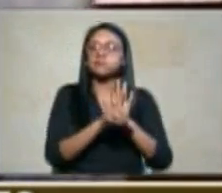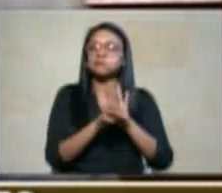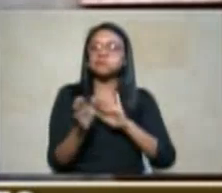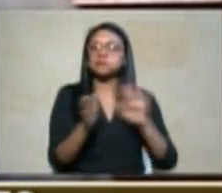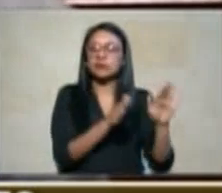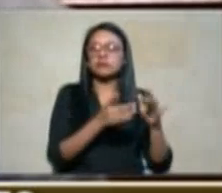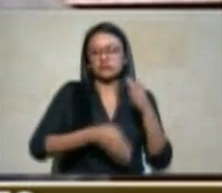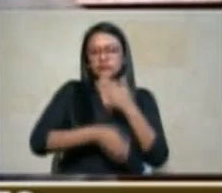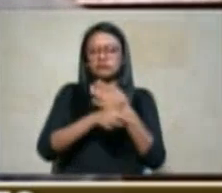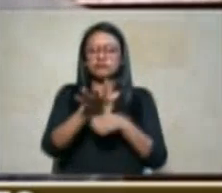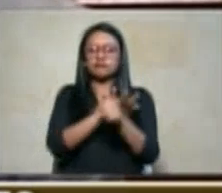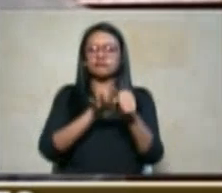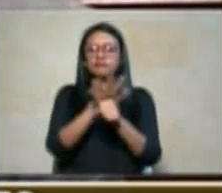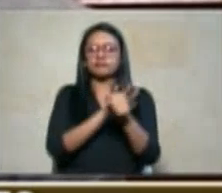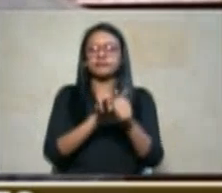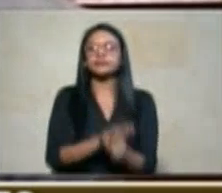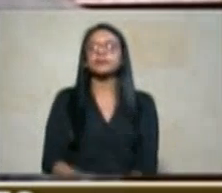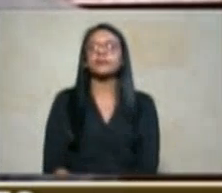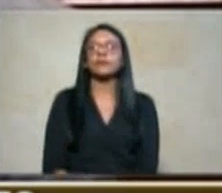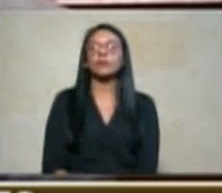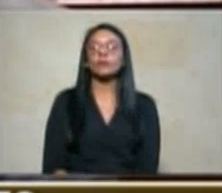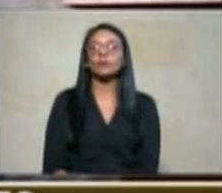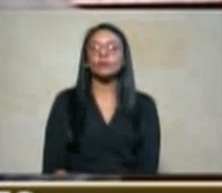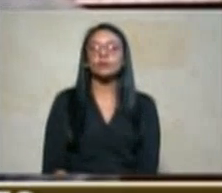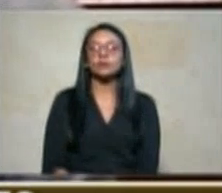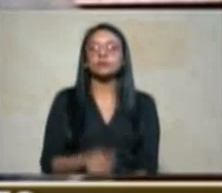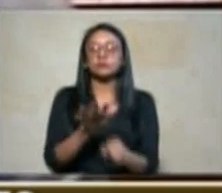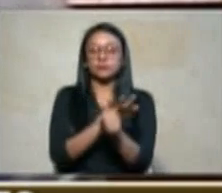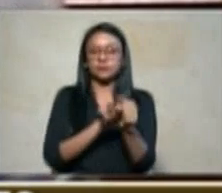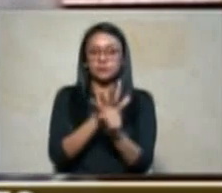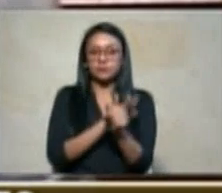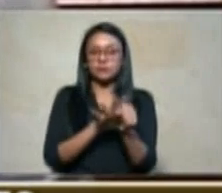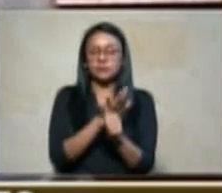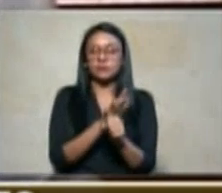Sigamos, por favor, con los casos. El caso